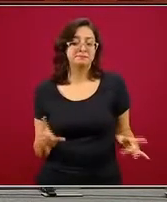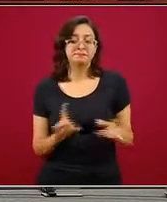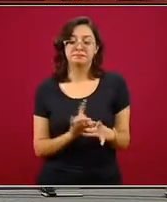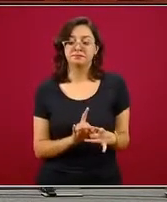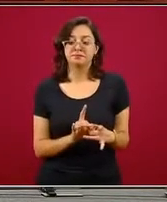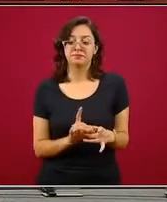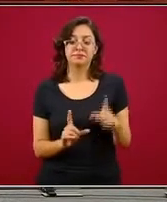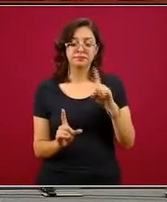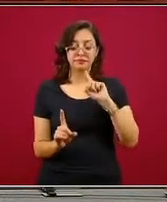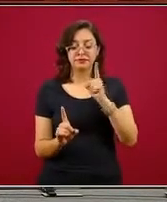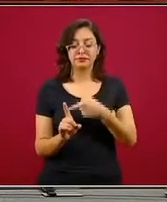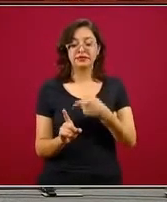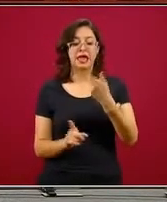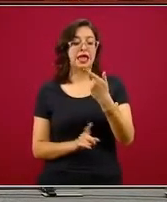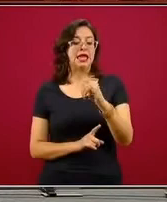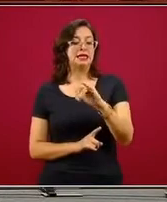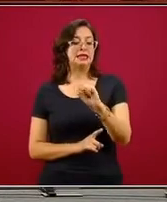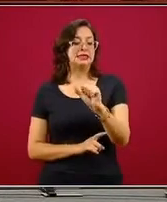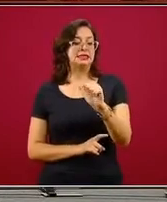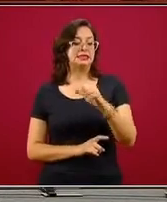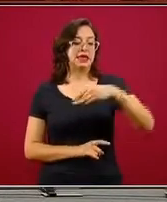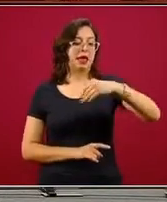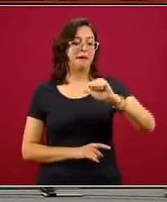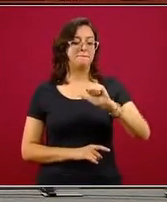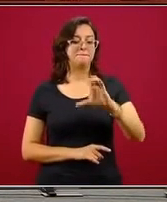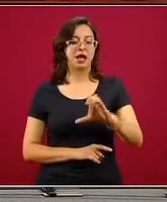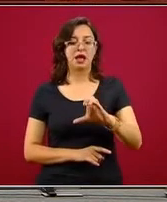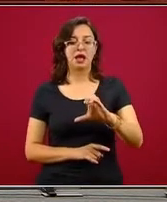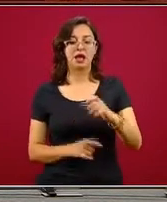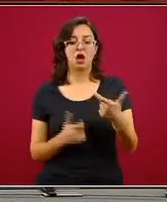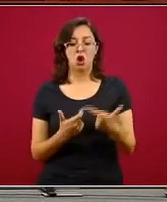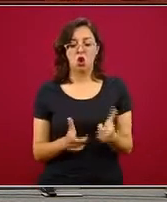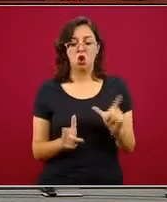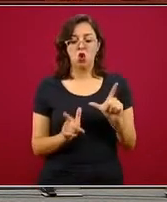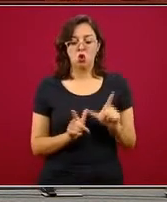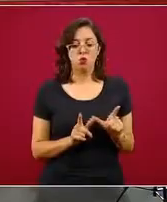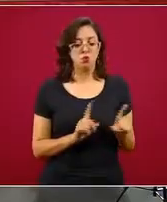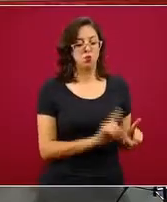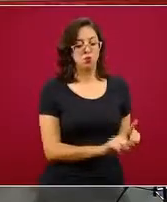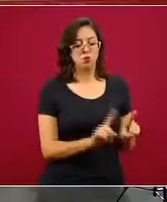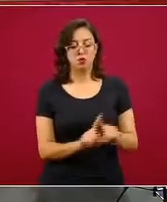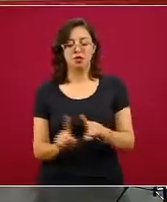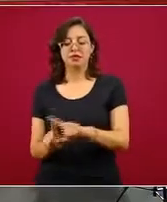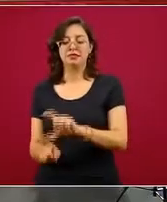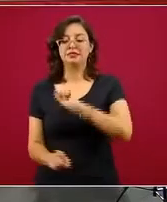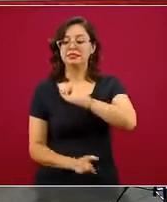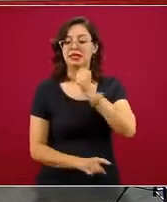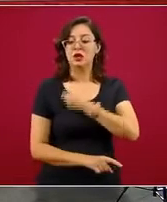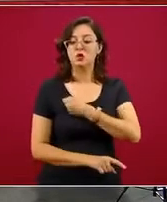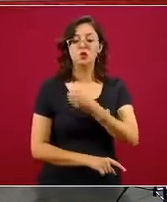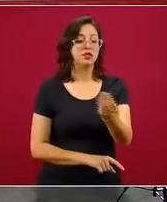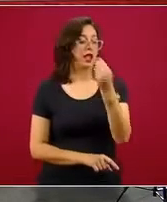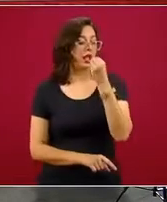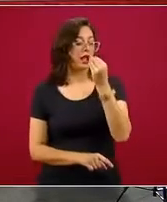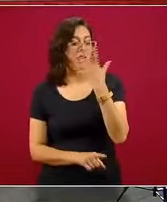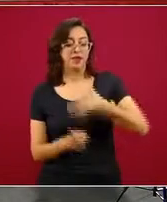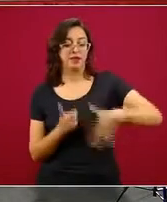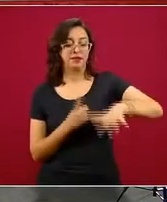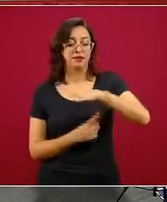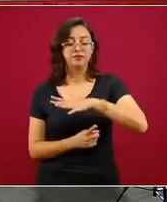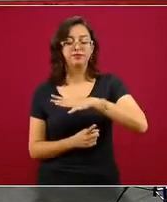torno al GISAMAC, ya he hablado del GISAMAC, Grupo Intersectorial de Salud, Alimentación, Medio Ambiente